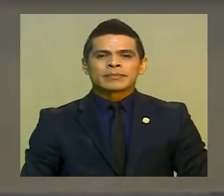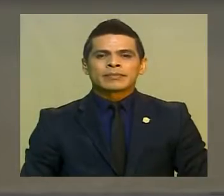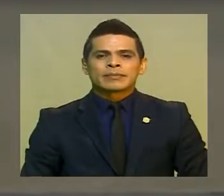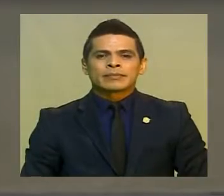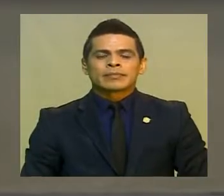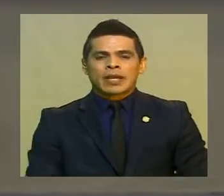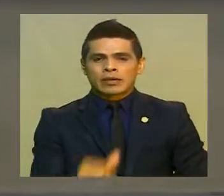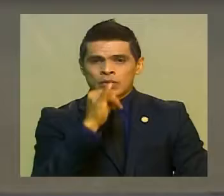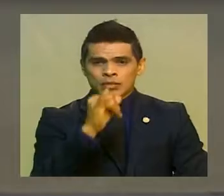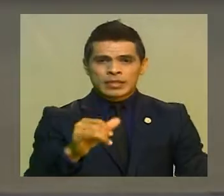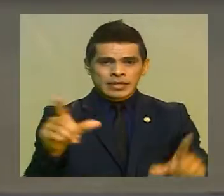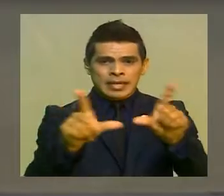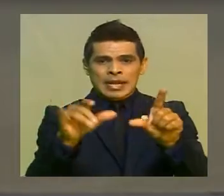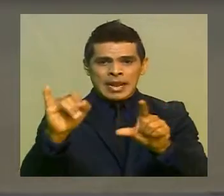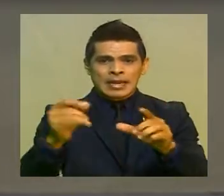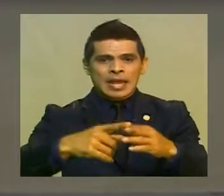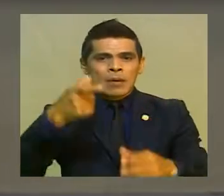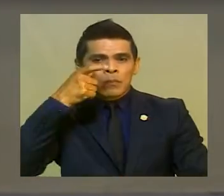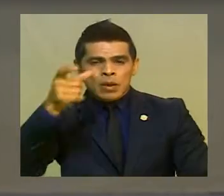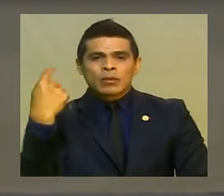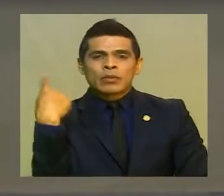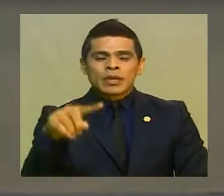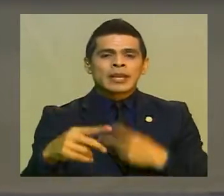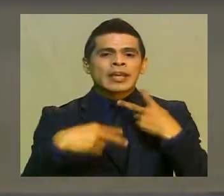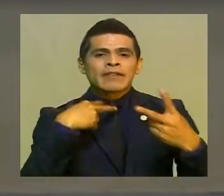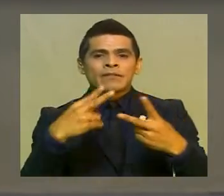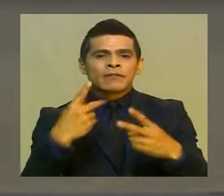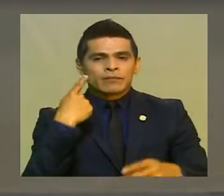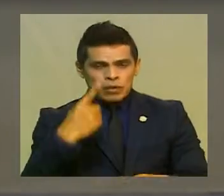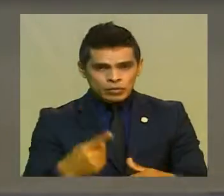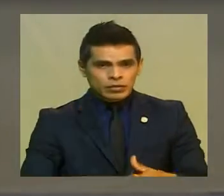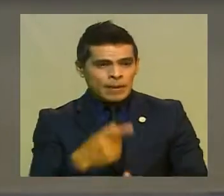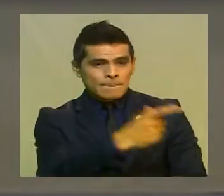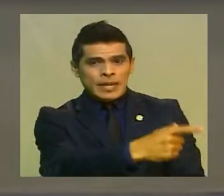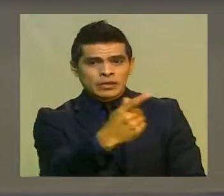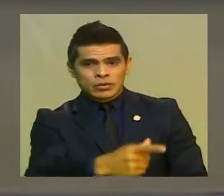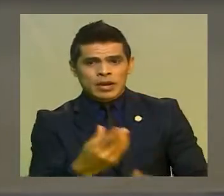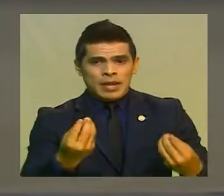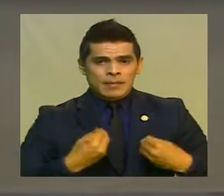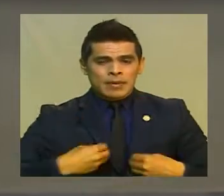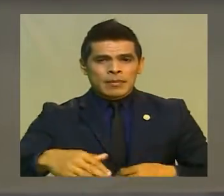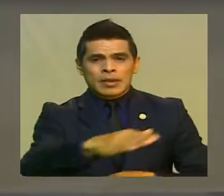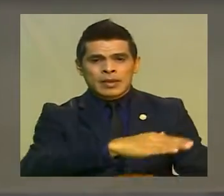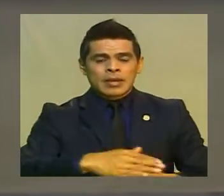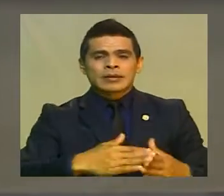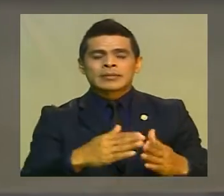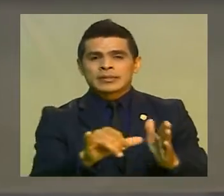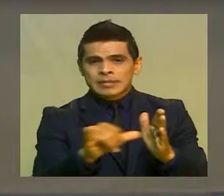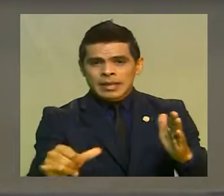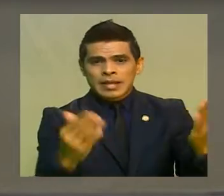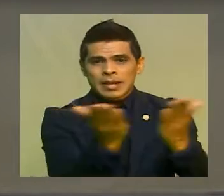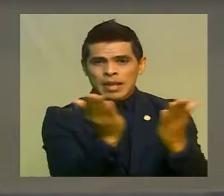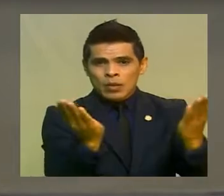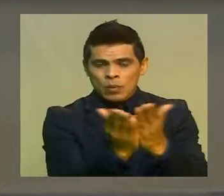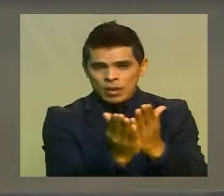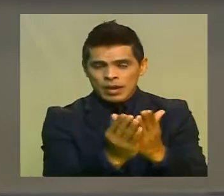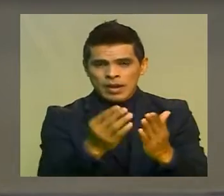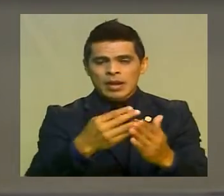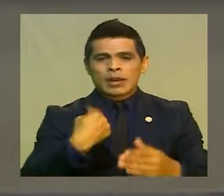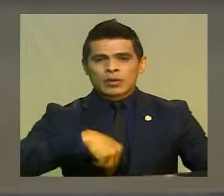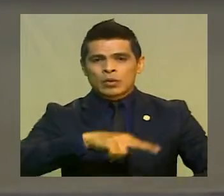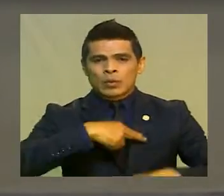y noticias canal y el pueblo tiene voz escucha bien autoridades y representantes de la unidad educativa nuestra señora de fátima